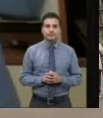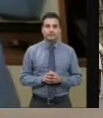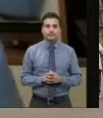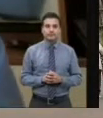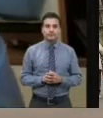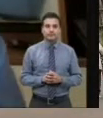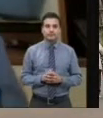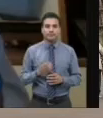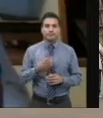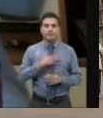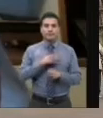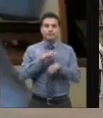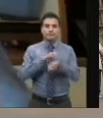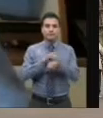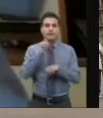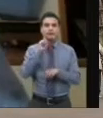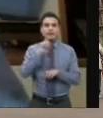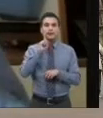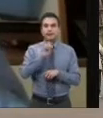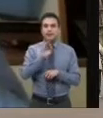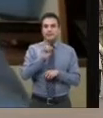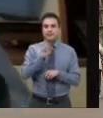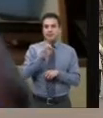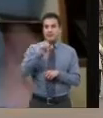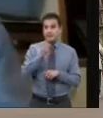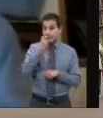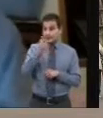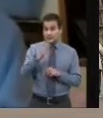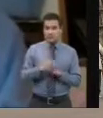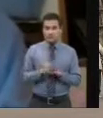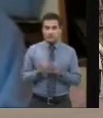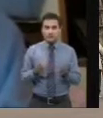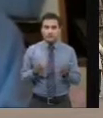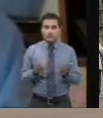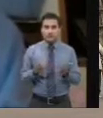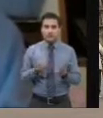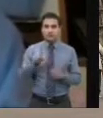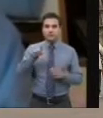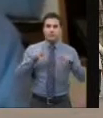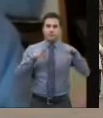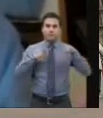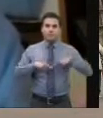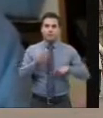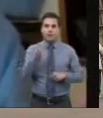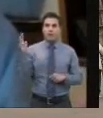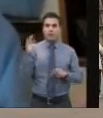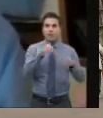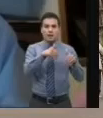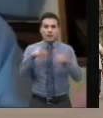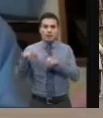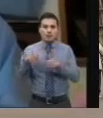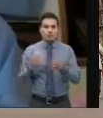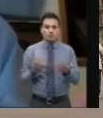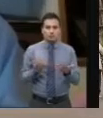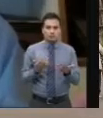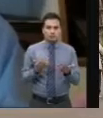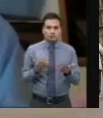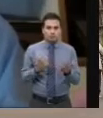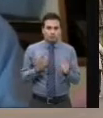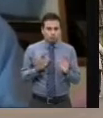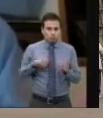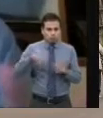Decía mi amiga Adriana Favela que no existió deslinde. ¿Pero cómo va a haber deslinde si se emitieron medidas cautelares que el partido